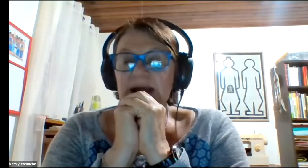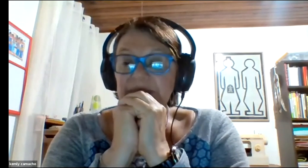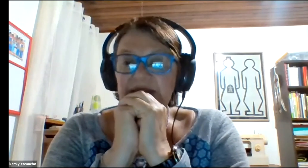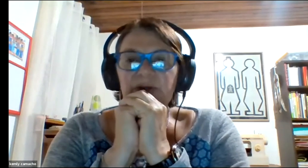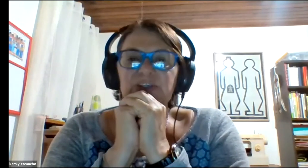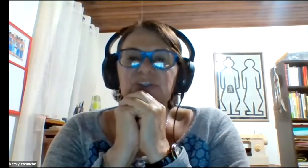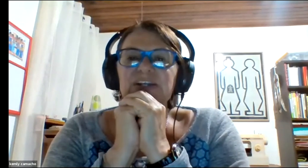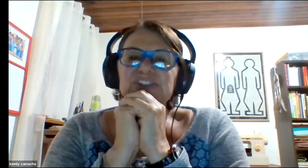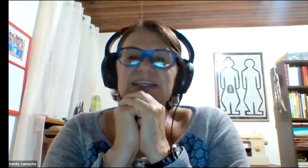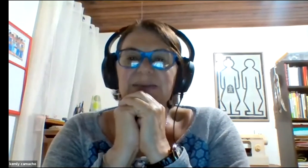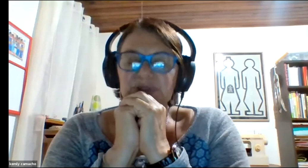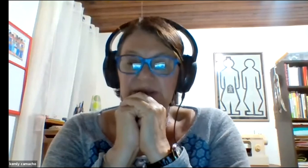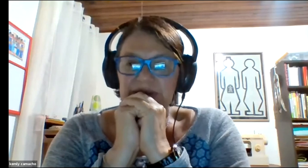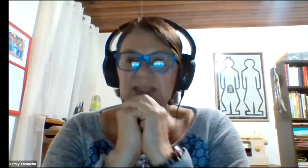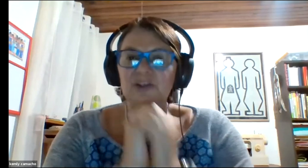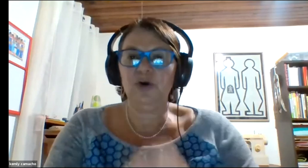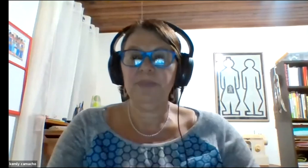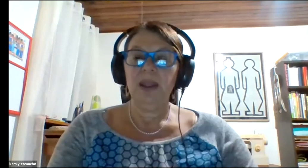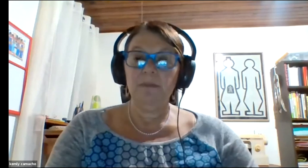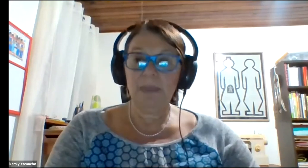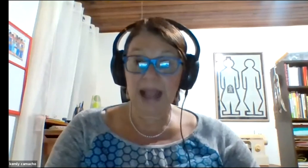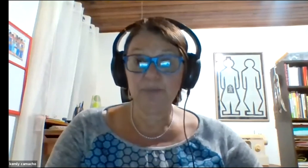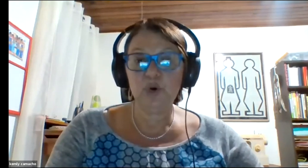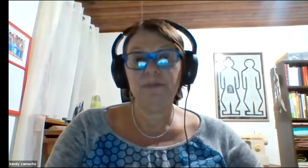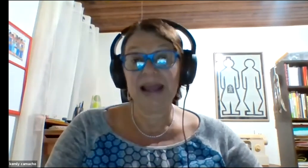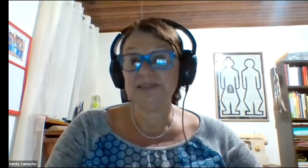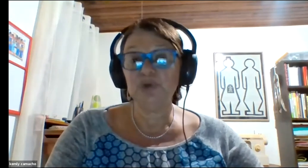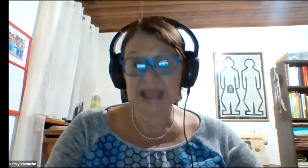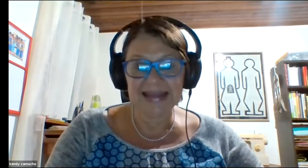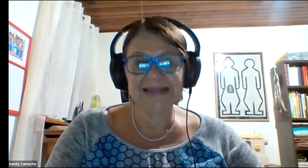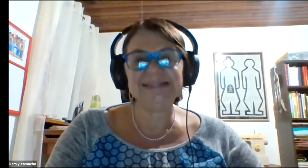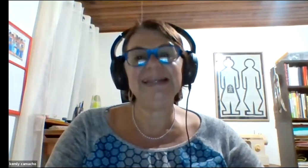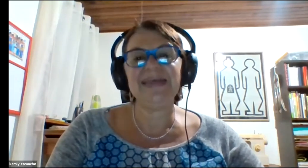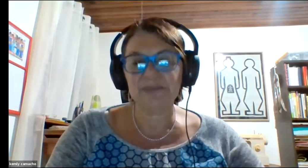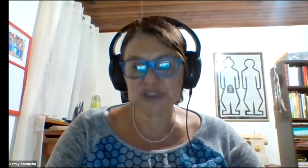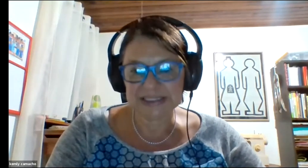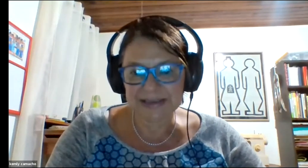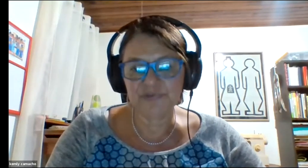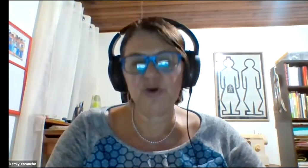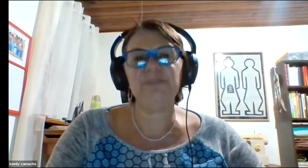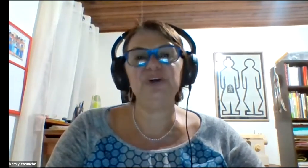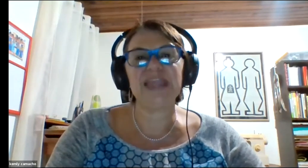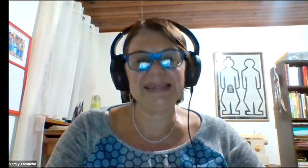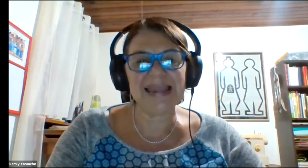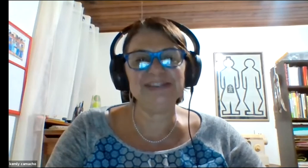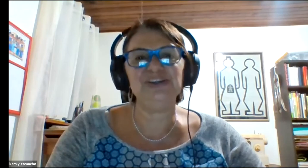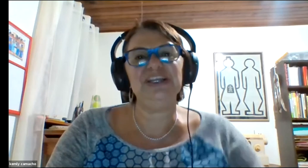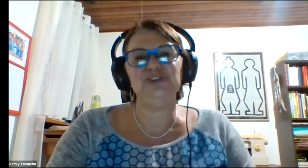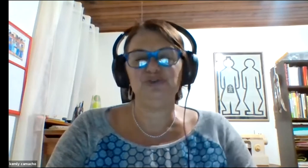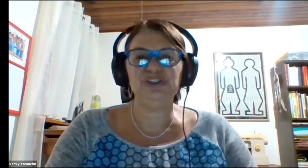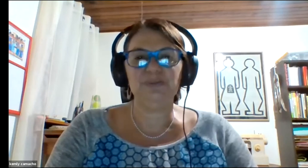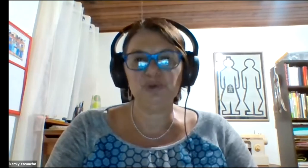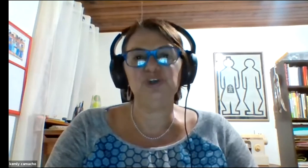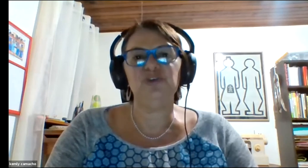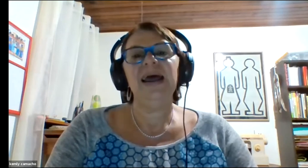un camino en donde nos iríamos abriendo campo más mujeres si le damos ese enfoque, porque ahí es donde